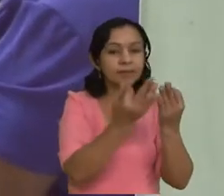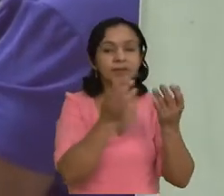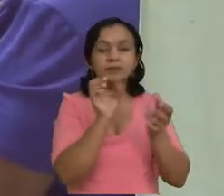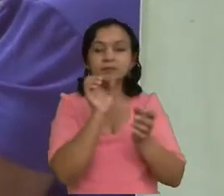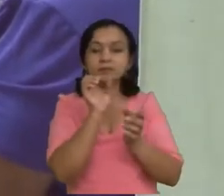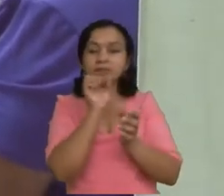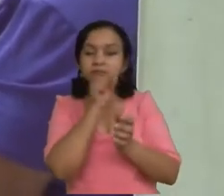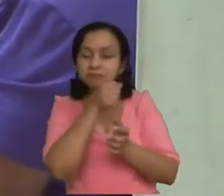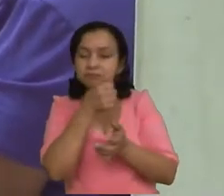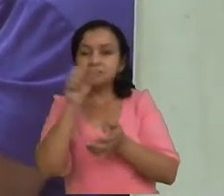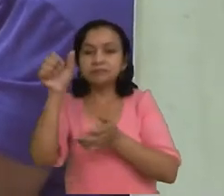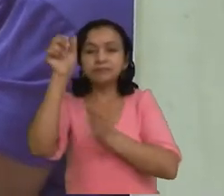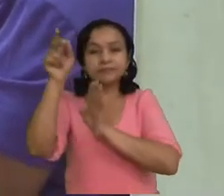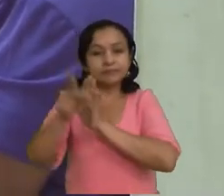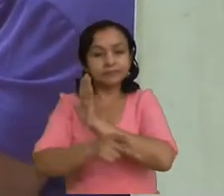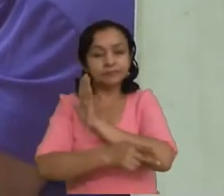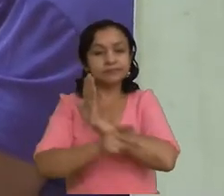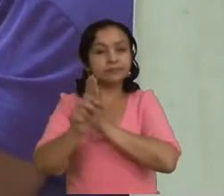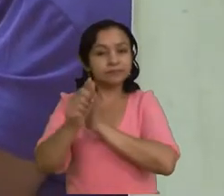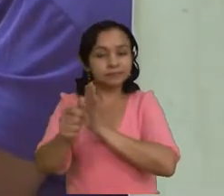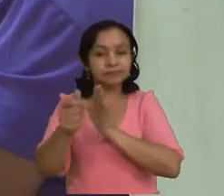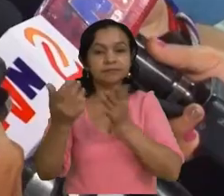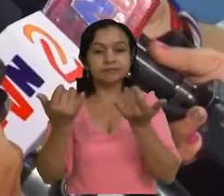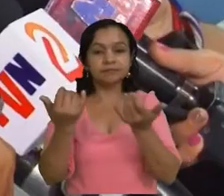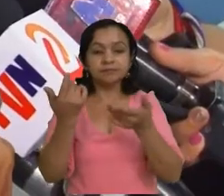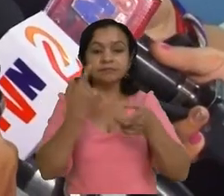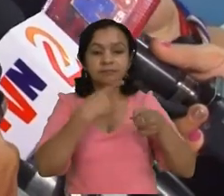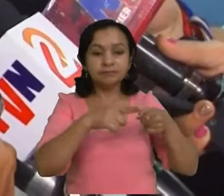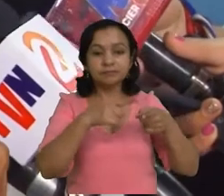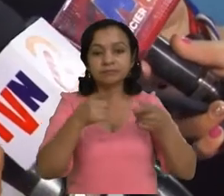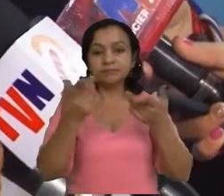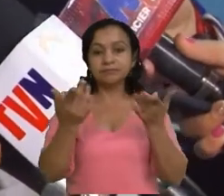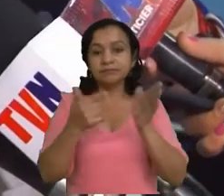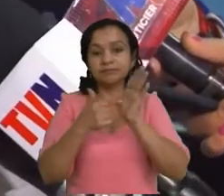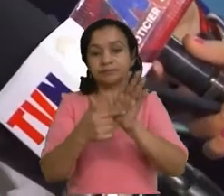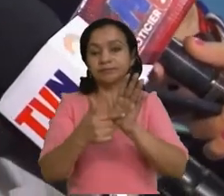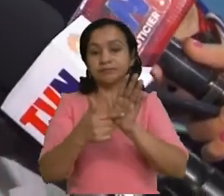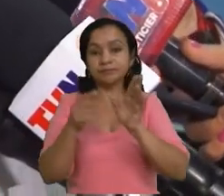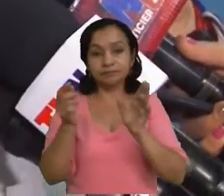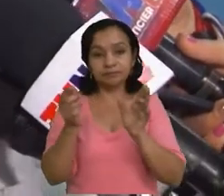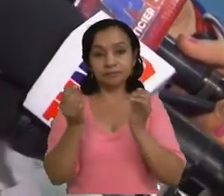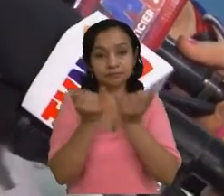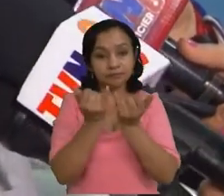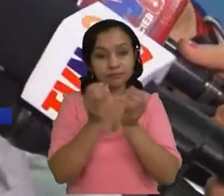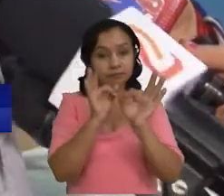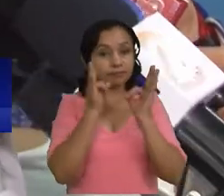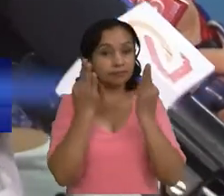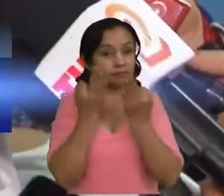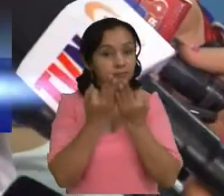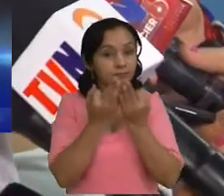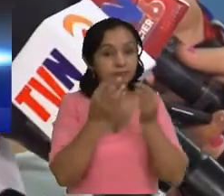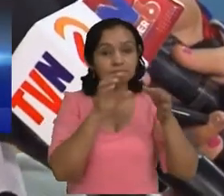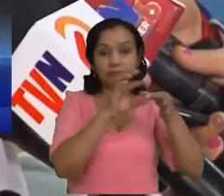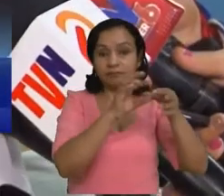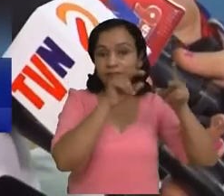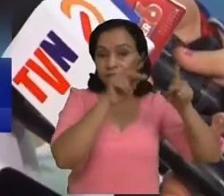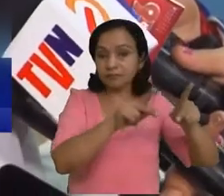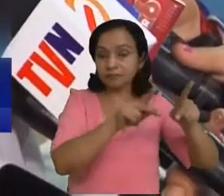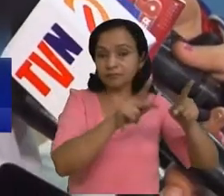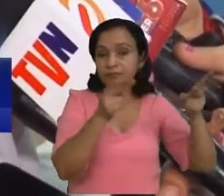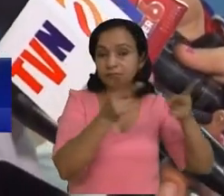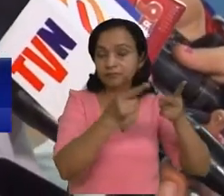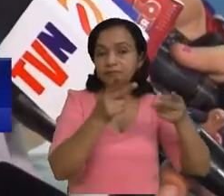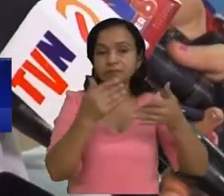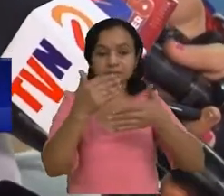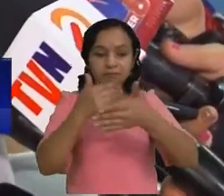o pensionados y a extranjeros rentistas. En el caso de tener vínculo de afinidad o consanguinidad con nicaragüenses, presentan